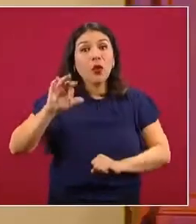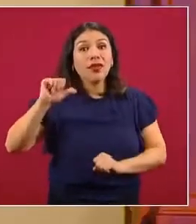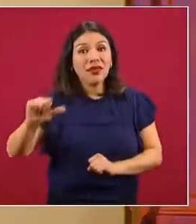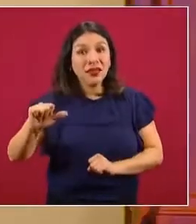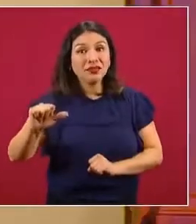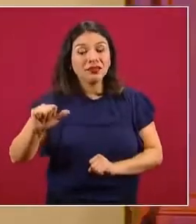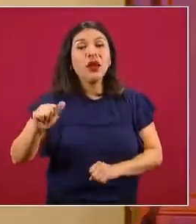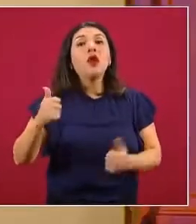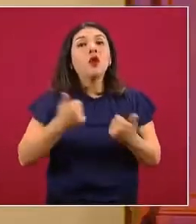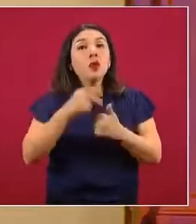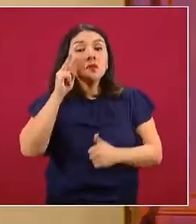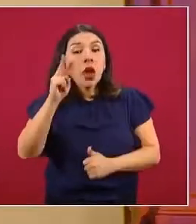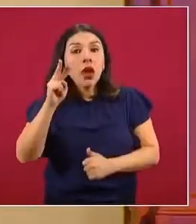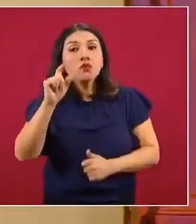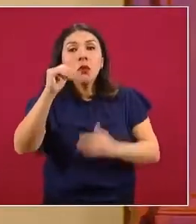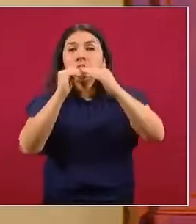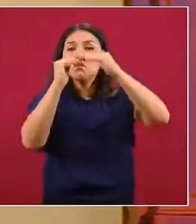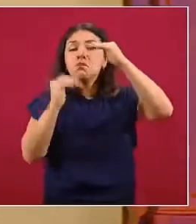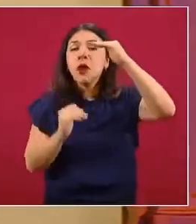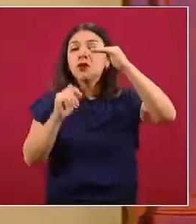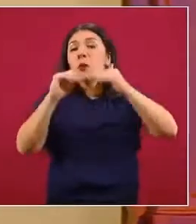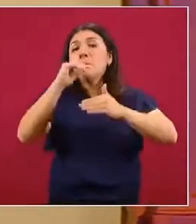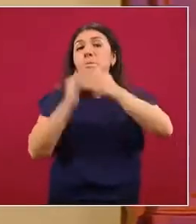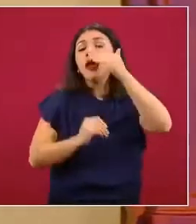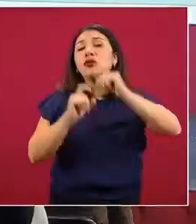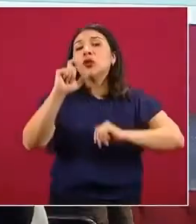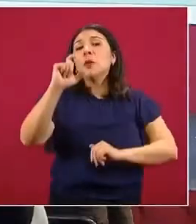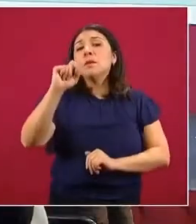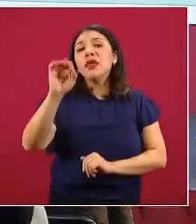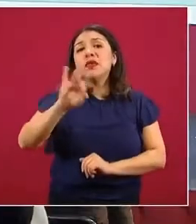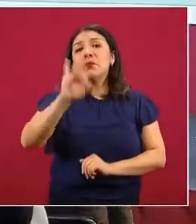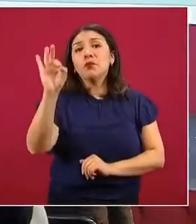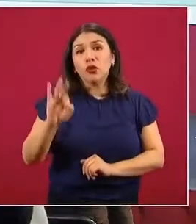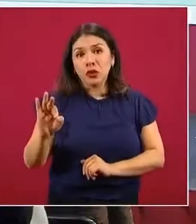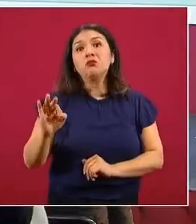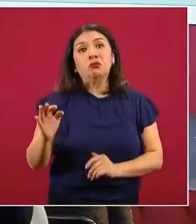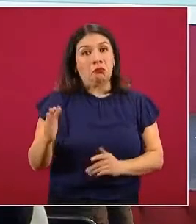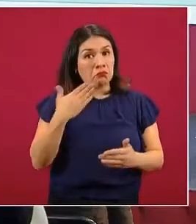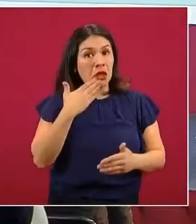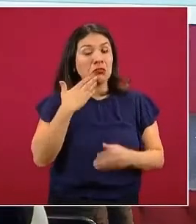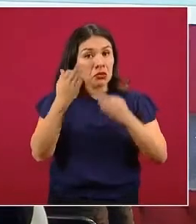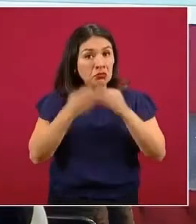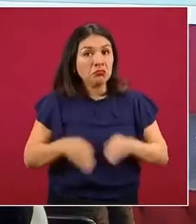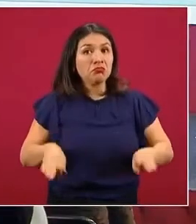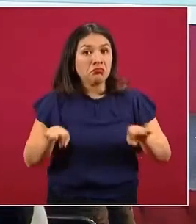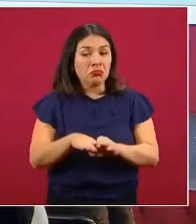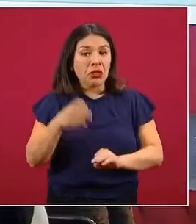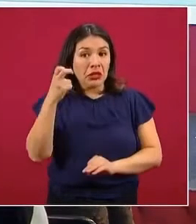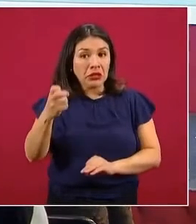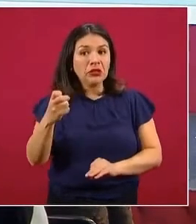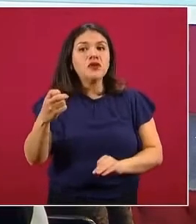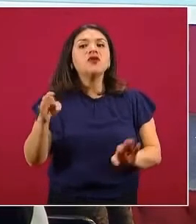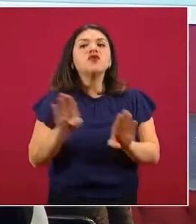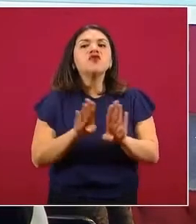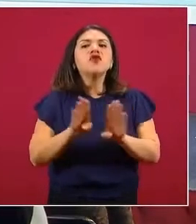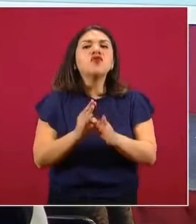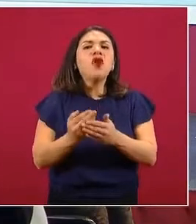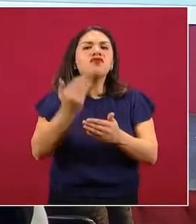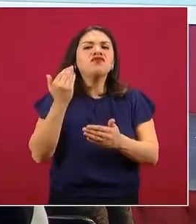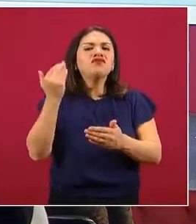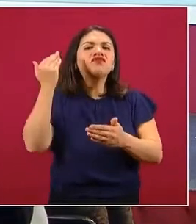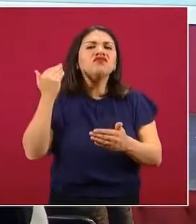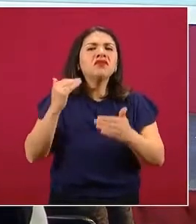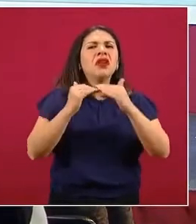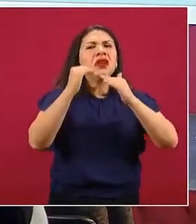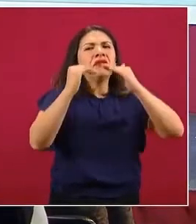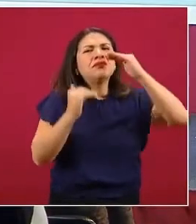con una disminución de un menos 20%. Esto es una disminución importante, de hecho ha sido comparada a disminuciones que